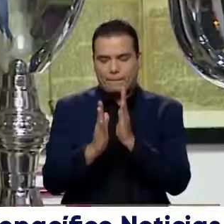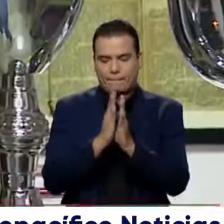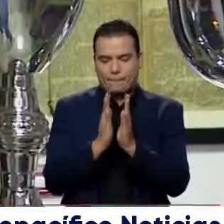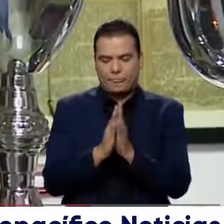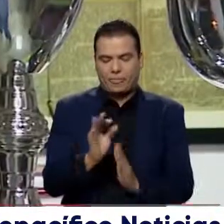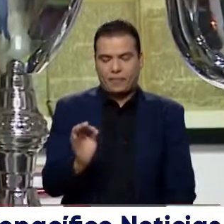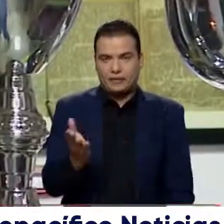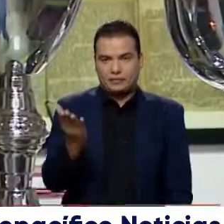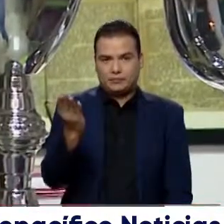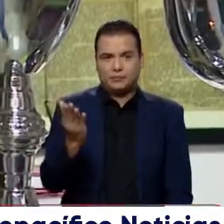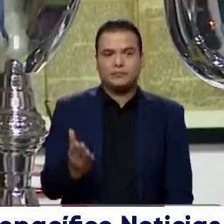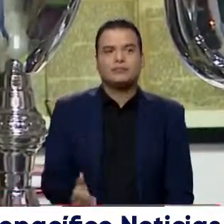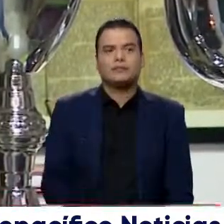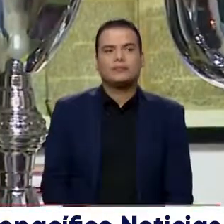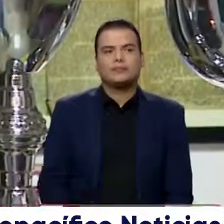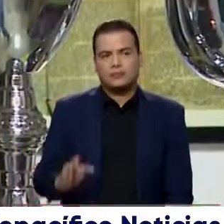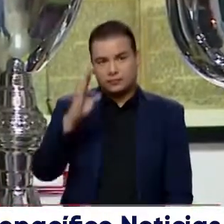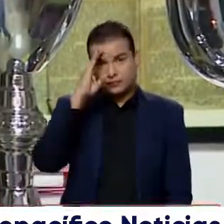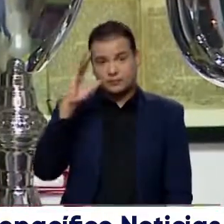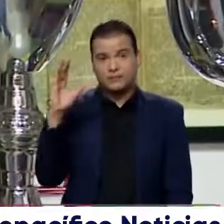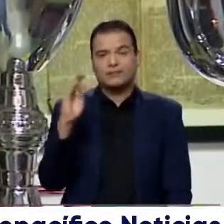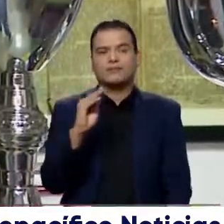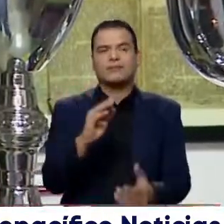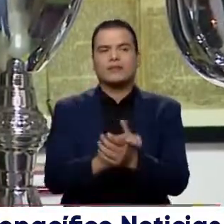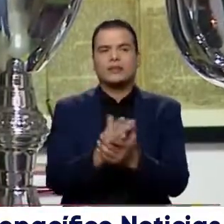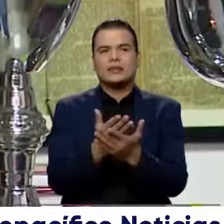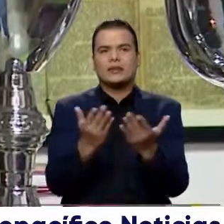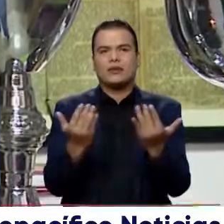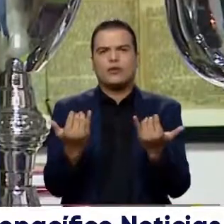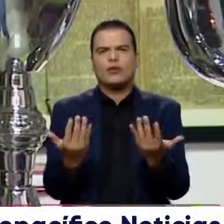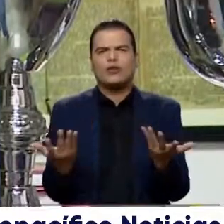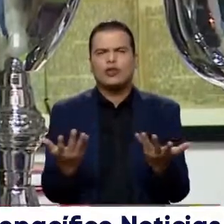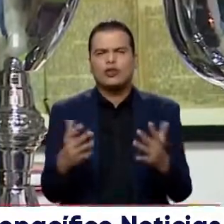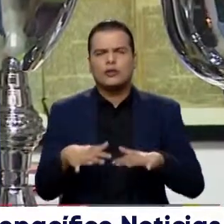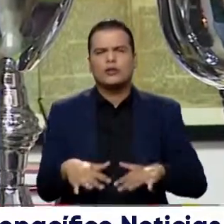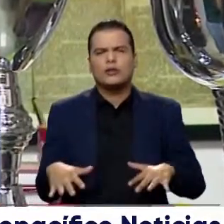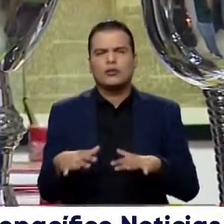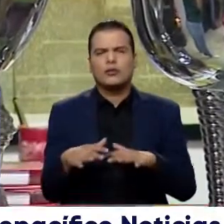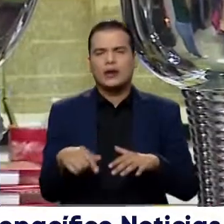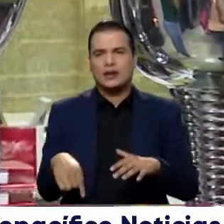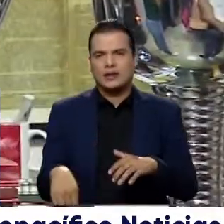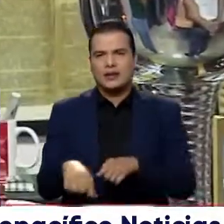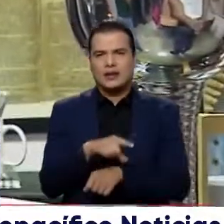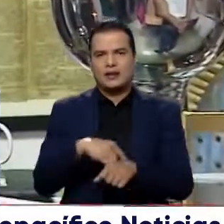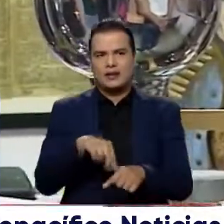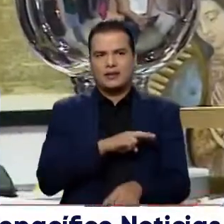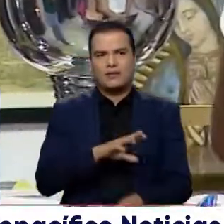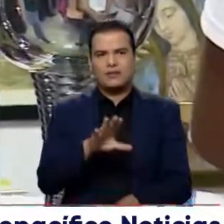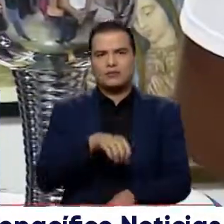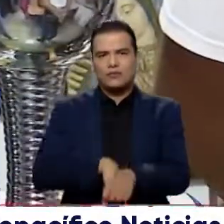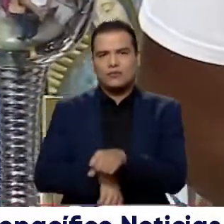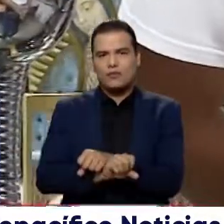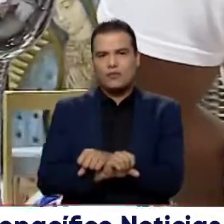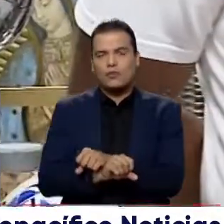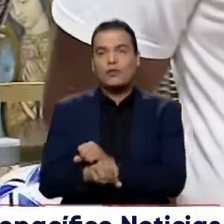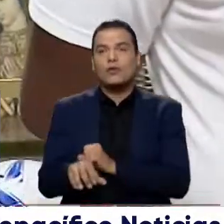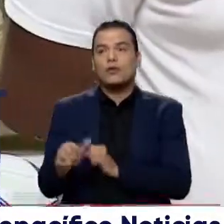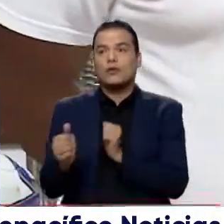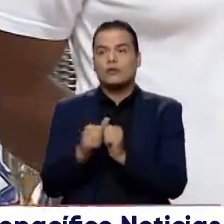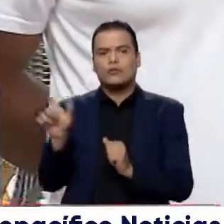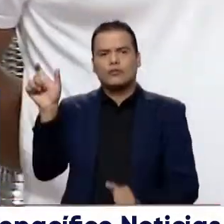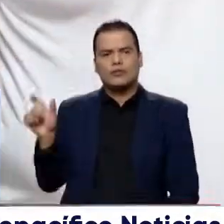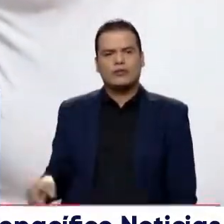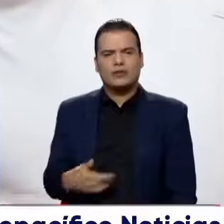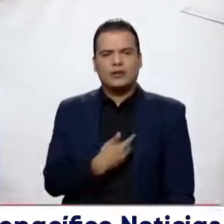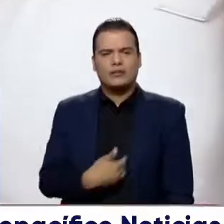hola compañeros televidente es buen día para todos me encuentro ahora con el presidente de la liga vallecaucana de fútbol el presidente